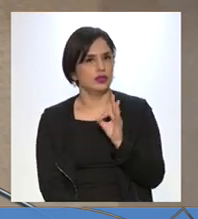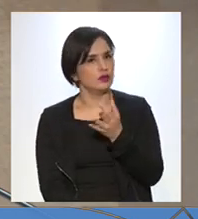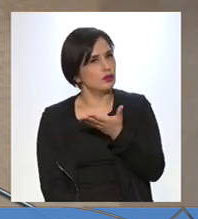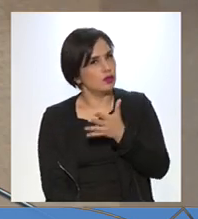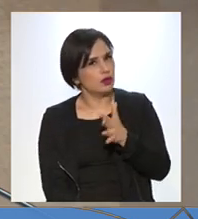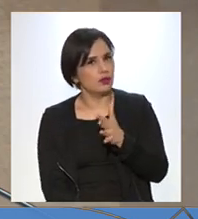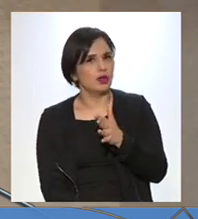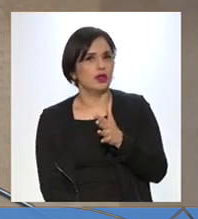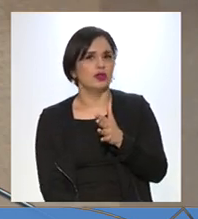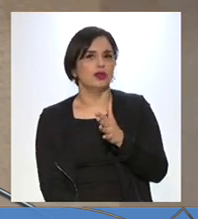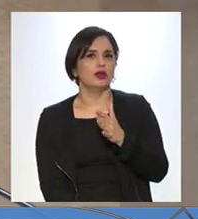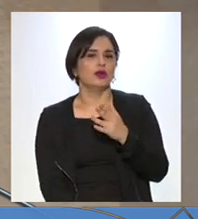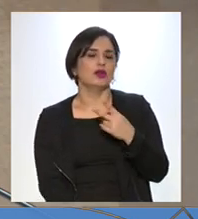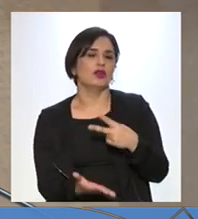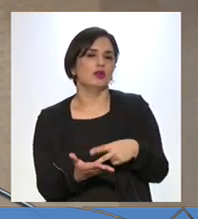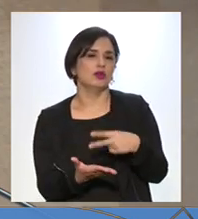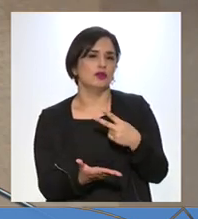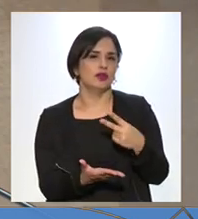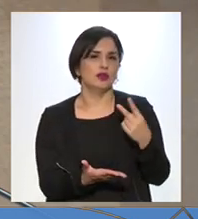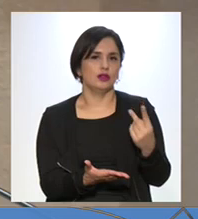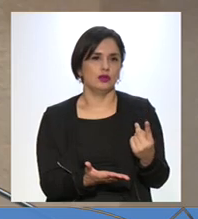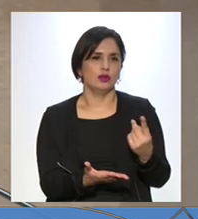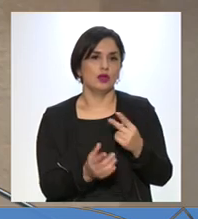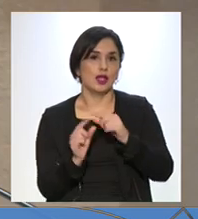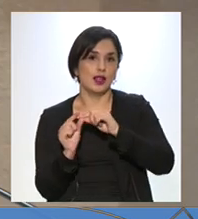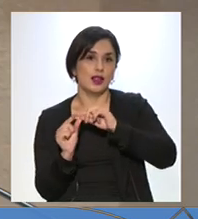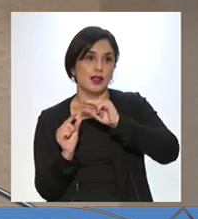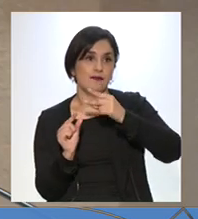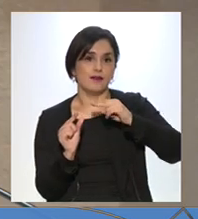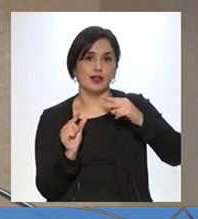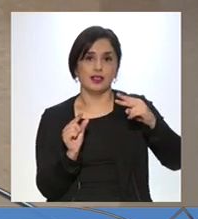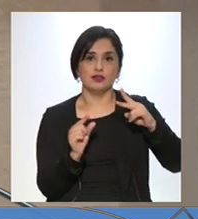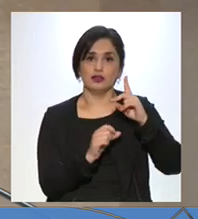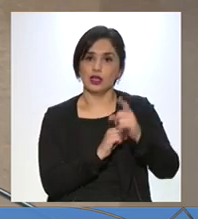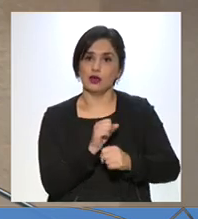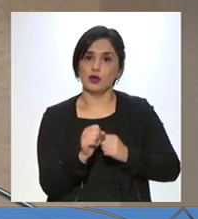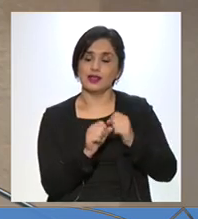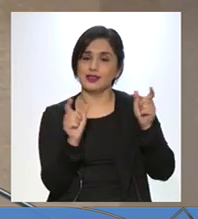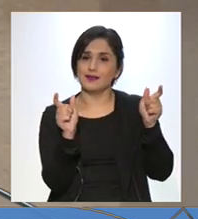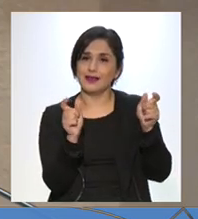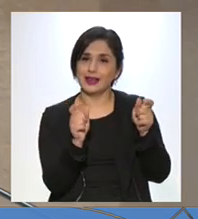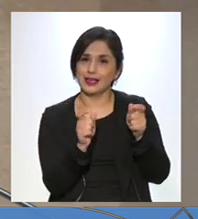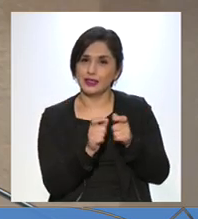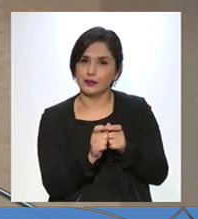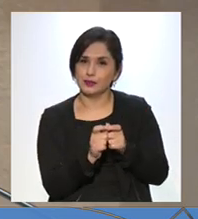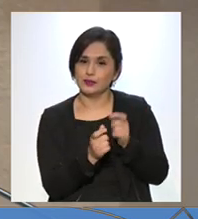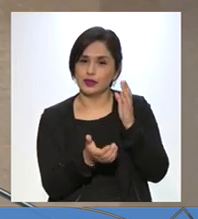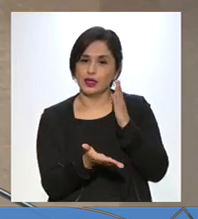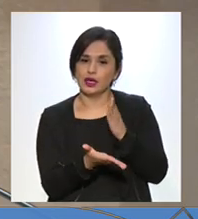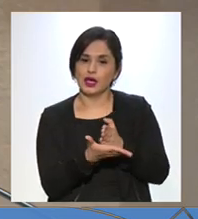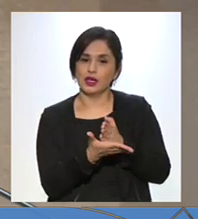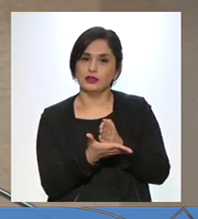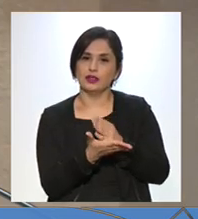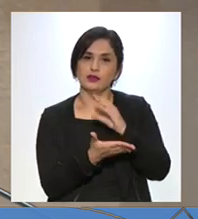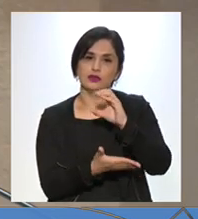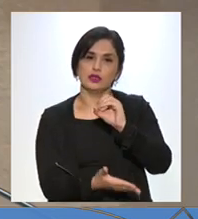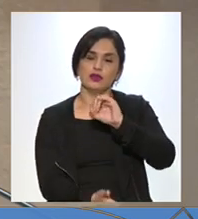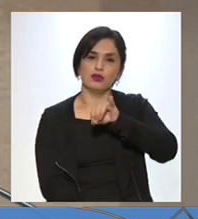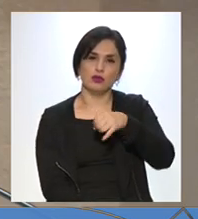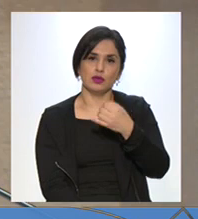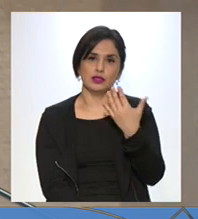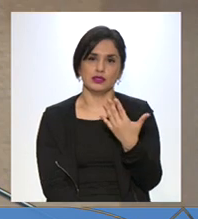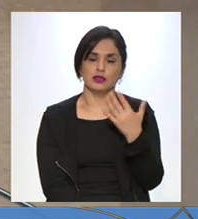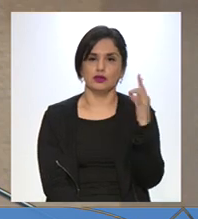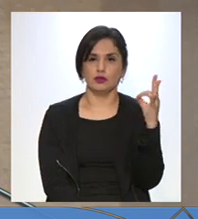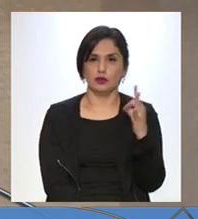parte de 2021, la tasa de variación anual del consumo privado se reducirá hasta un promedio en torno a 0,5%